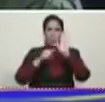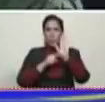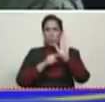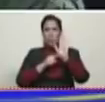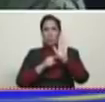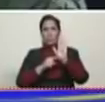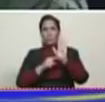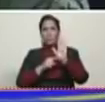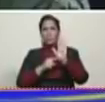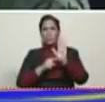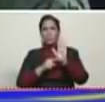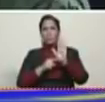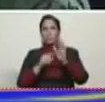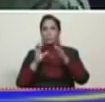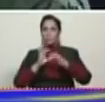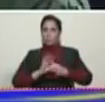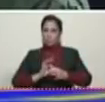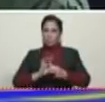a reafirmar